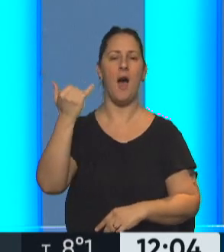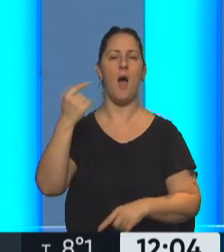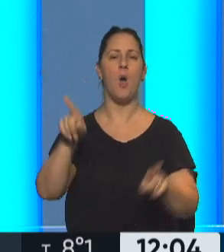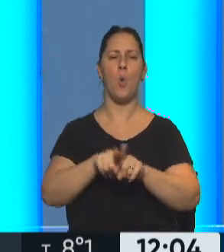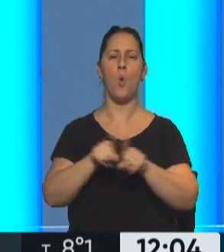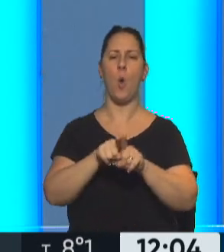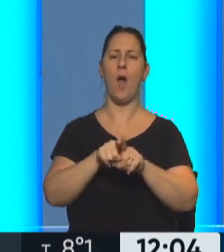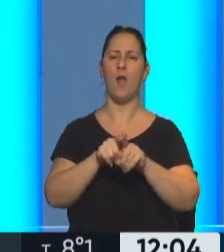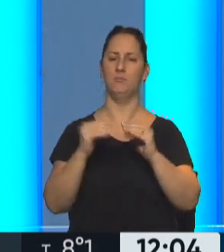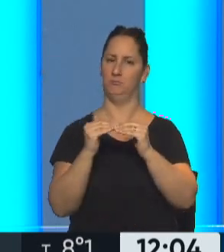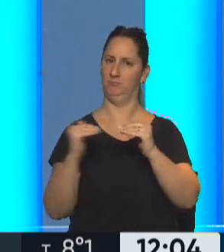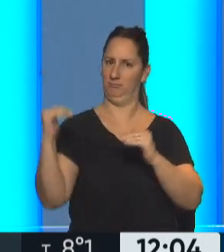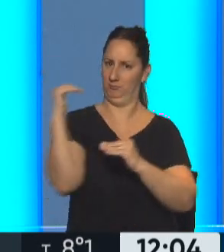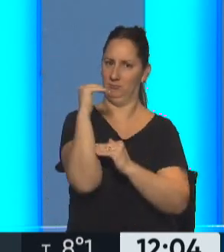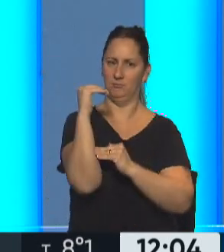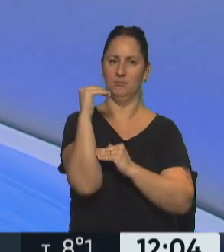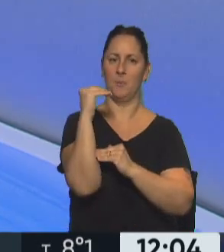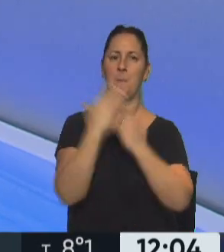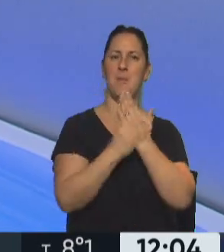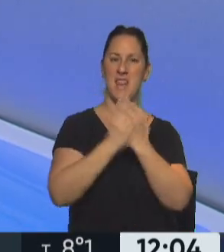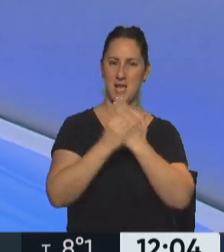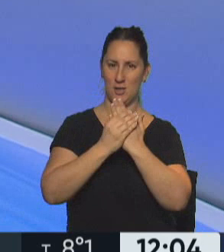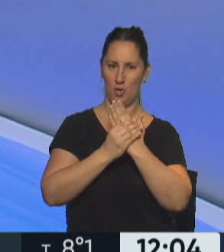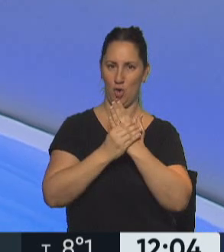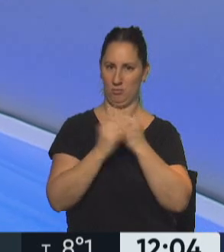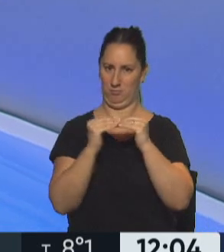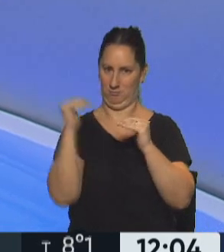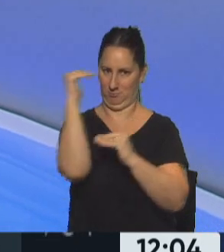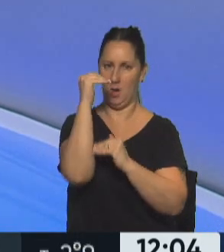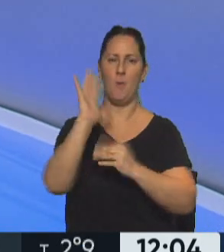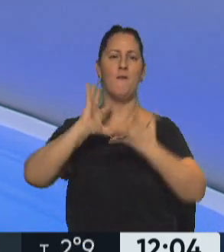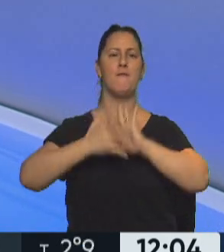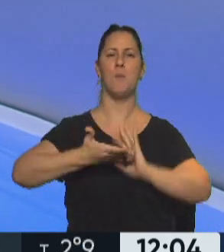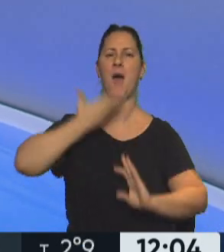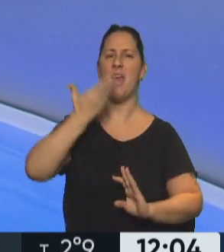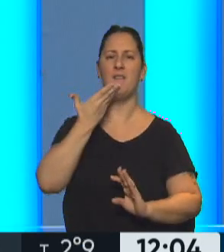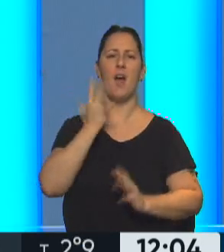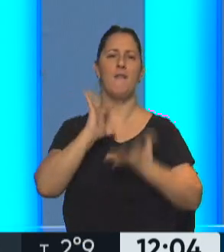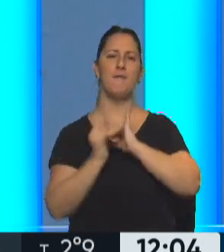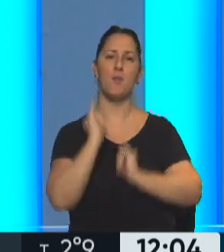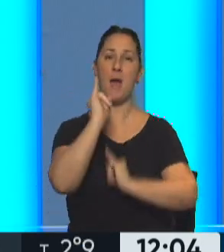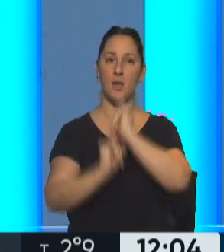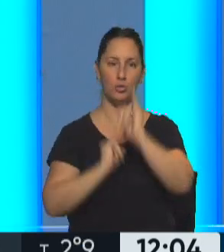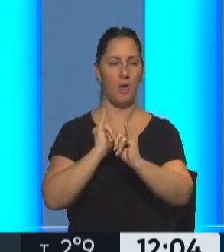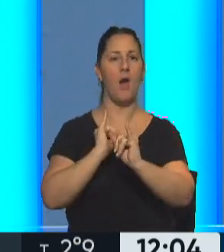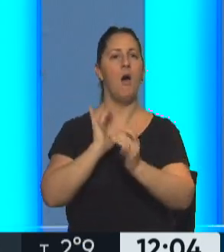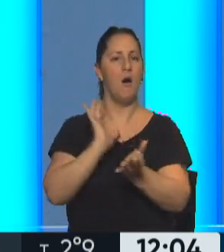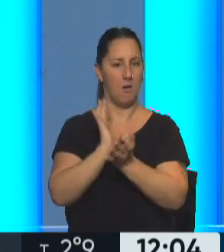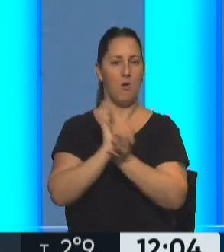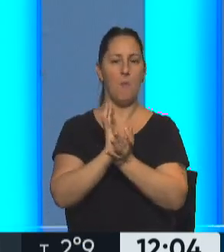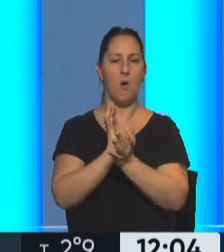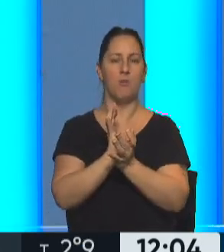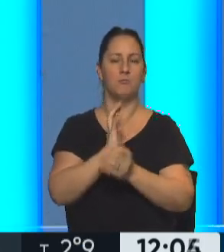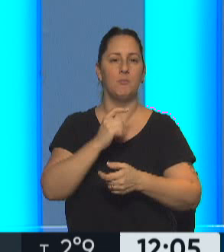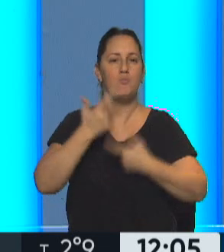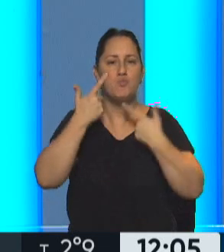coloca varios escalones por encima de los ministros previos. ¿Por qué? Porque tiene un discurso político y una forma de transmitir que va directamente a cuál